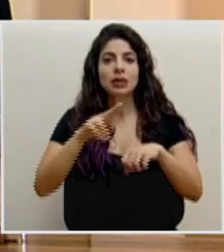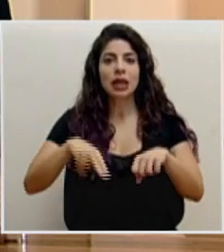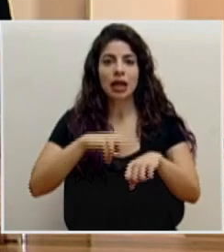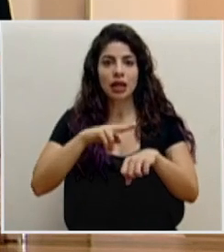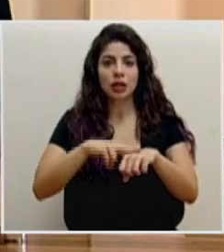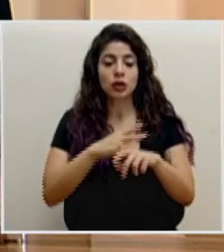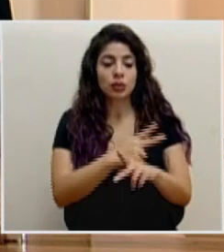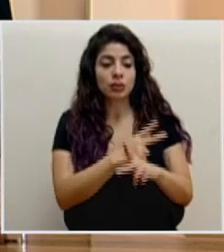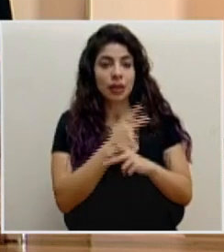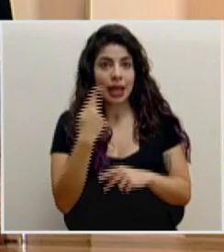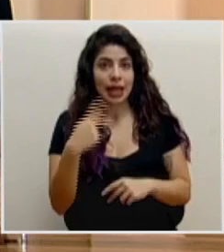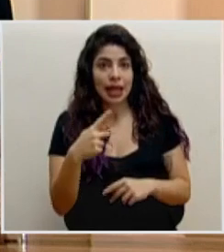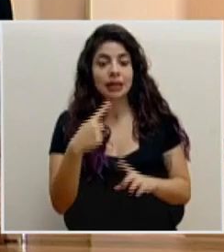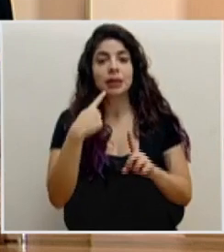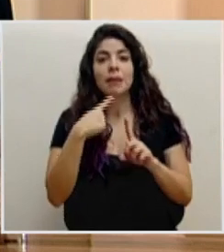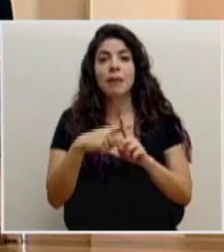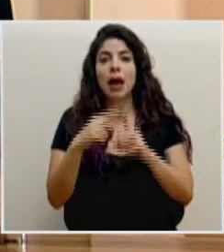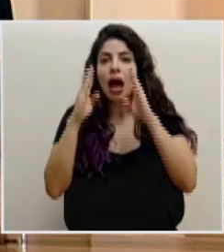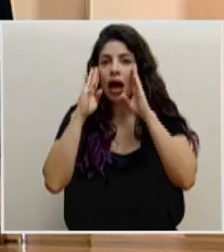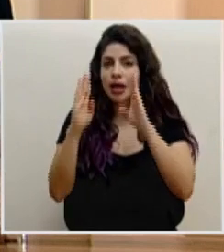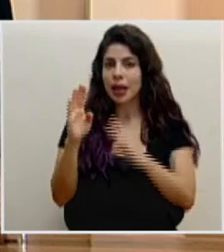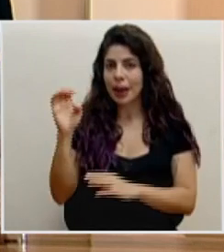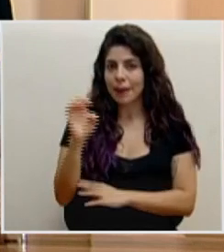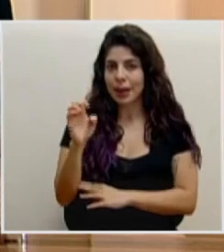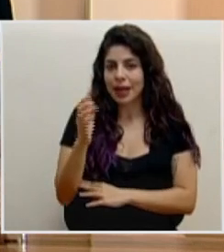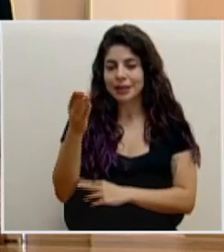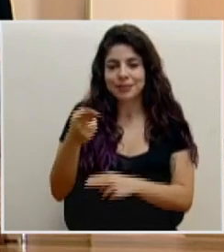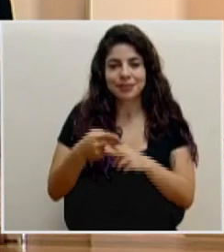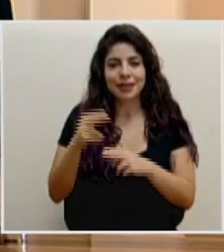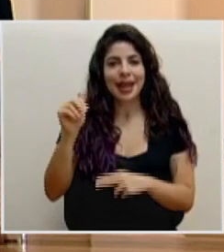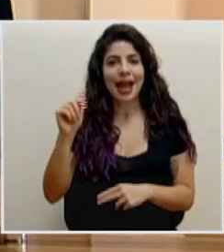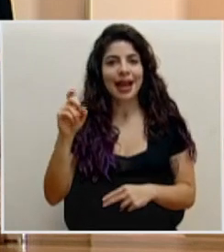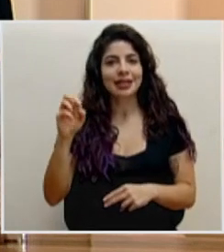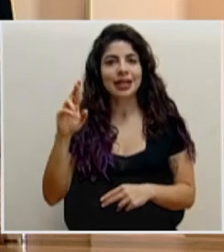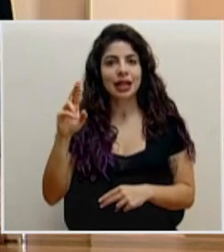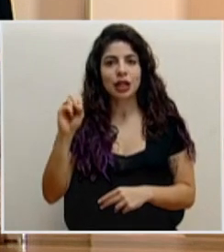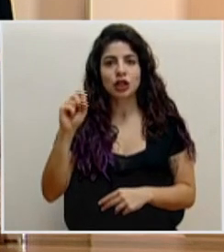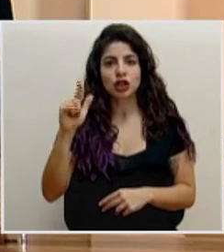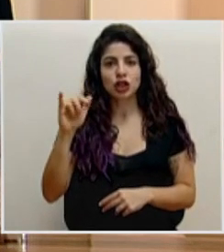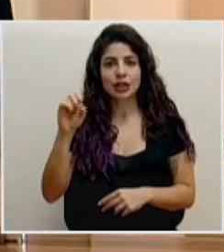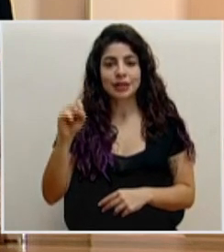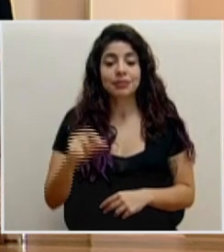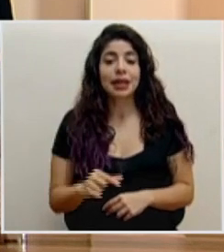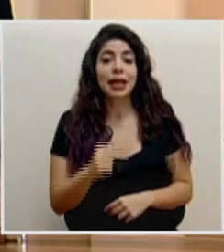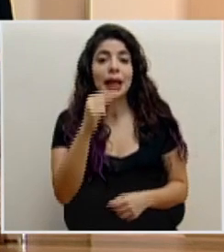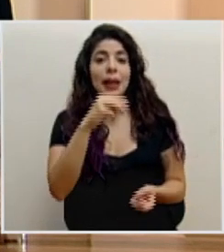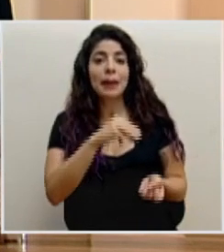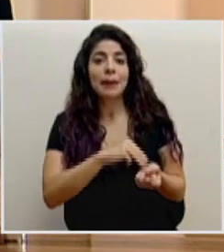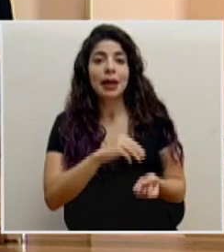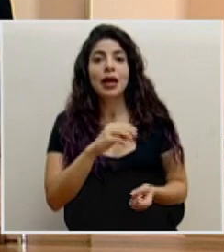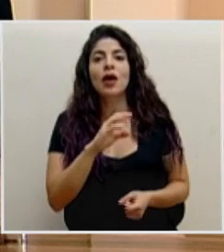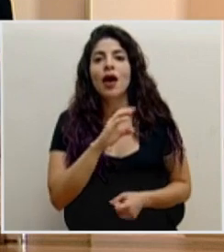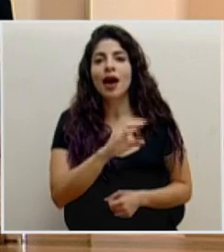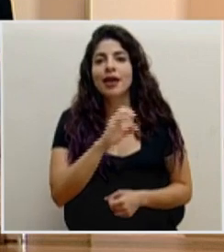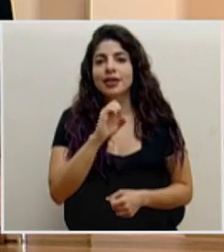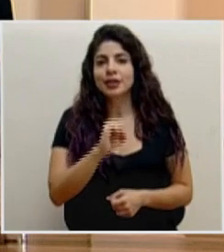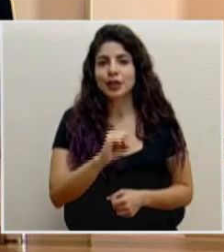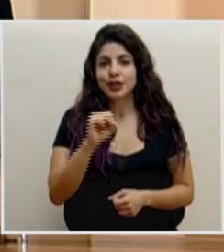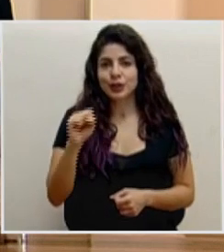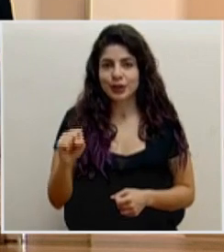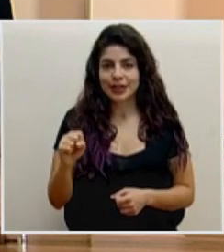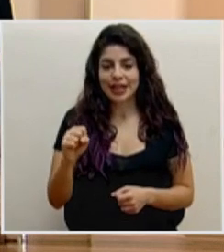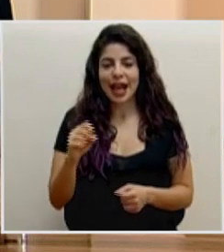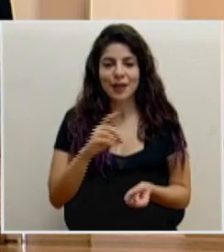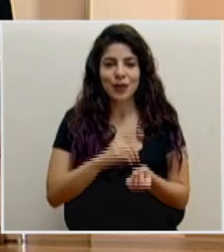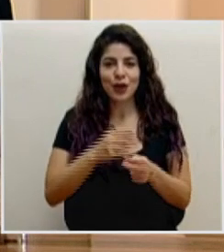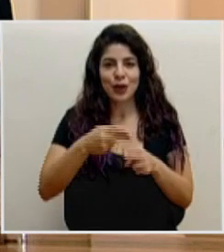de Prevención de Riesgos y Atención de Emergencias, el señor Alexander Solís, el gerente médico de la Caja Costarricense de Seguro